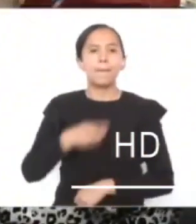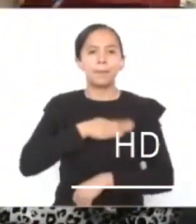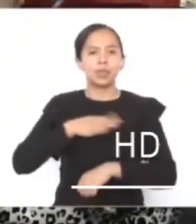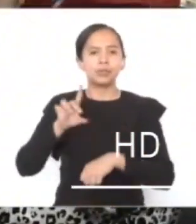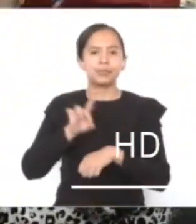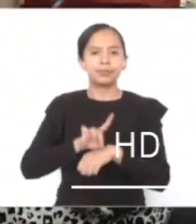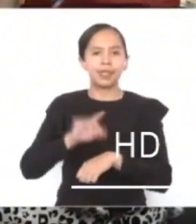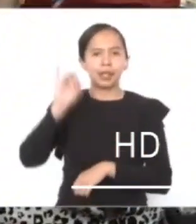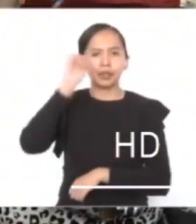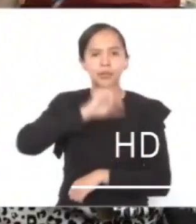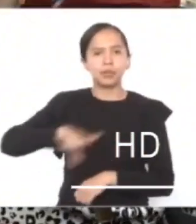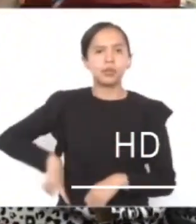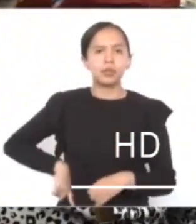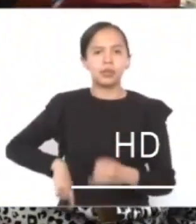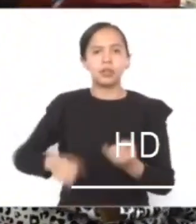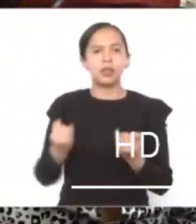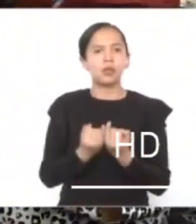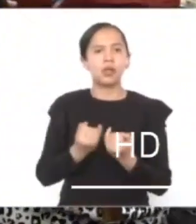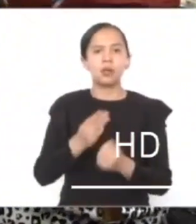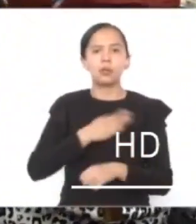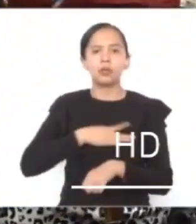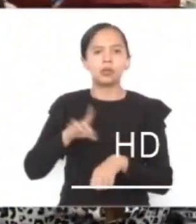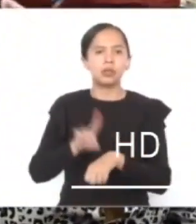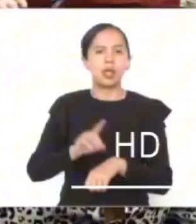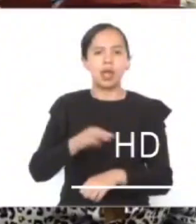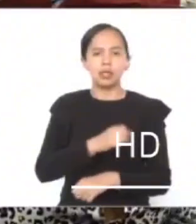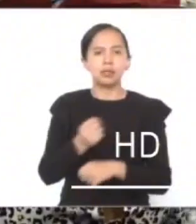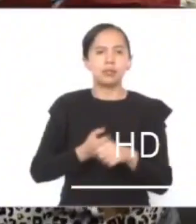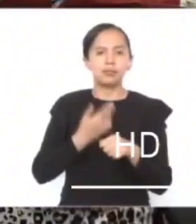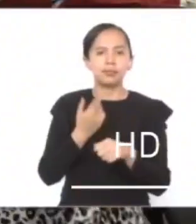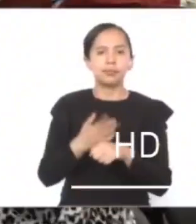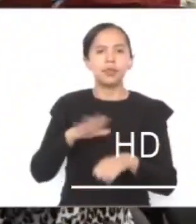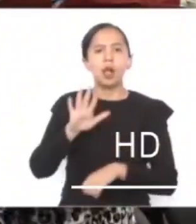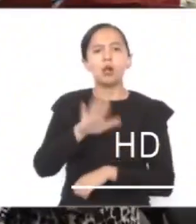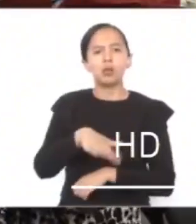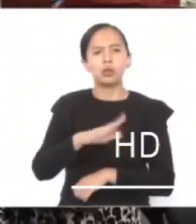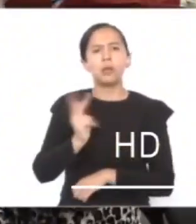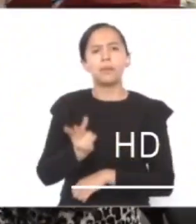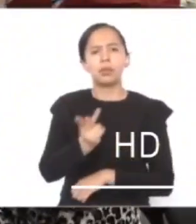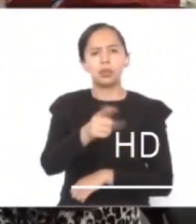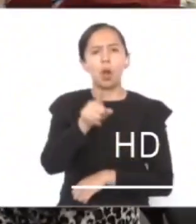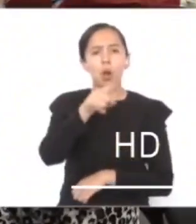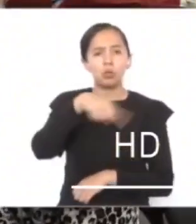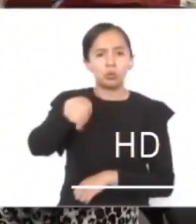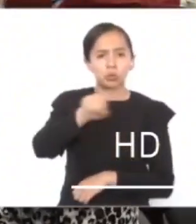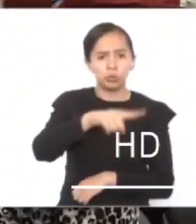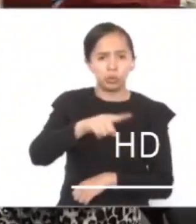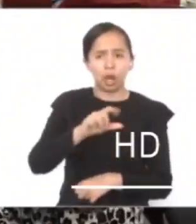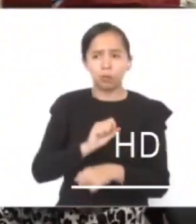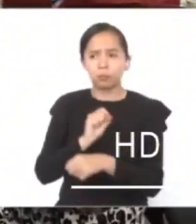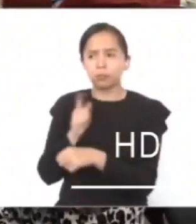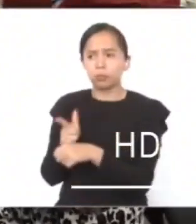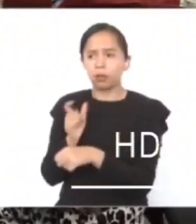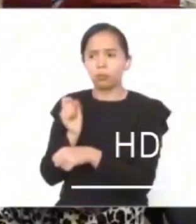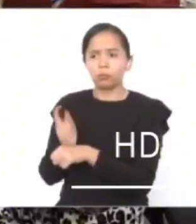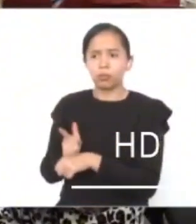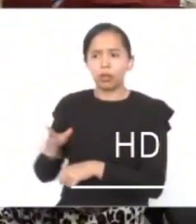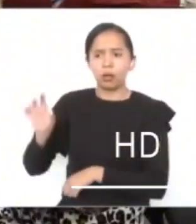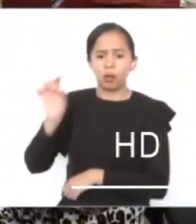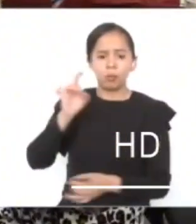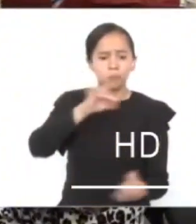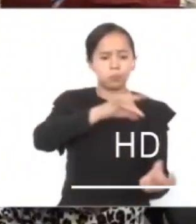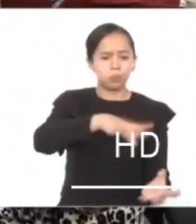Buenos días, jefe de gobierno. Buenos días, secretarios. Una pregunta, ¿tienen identificado ustedes los puntos de